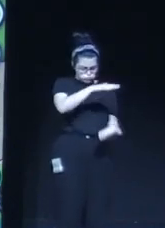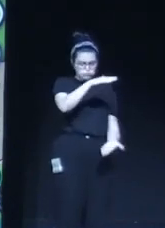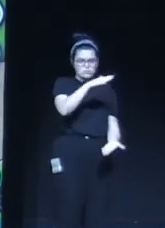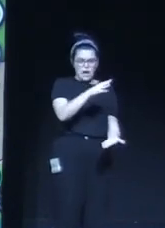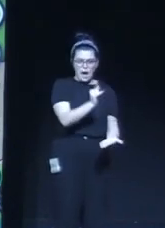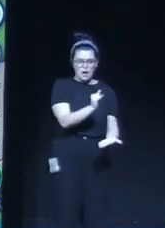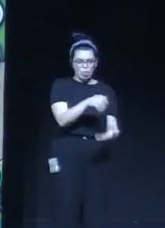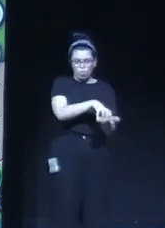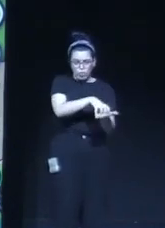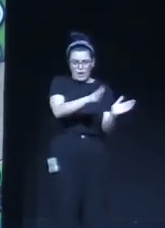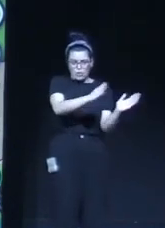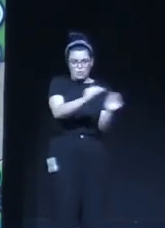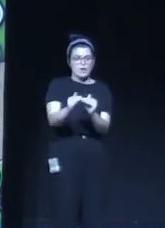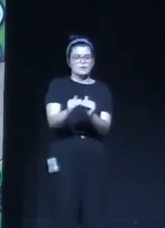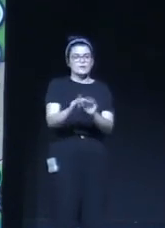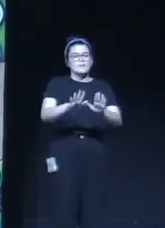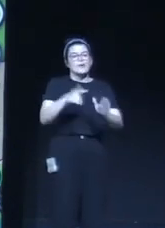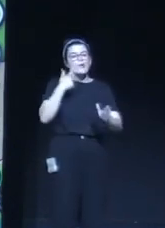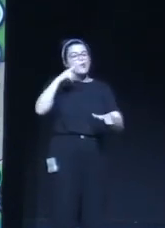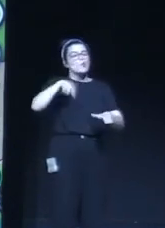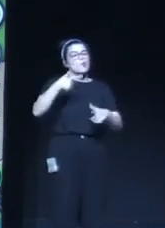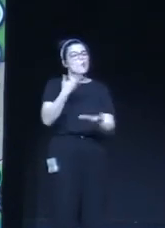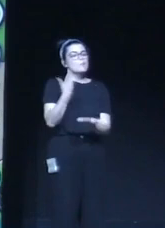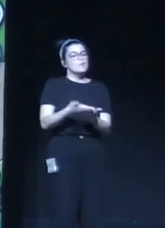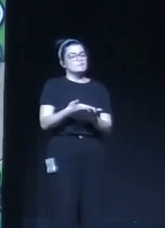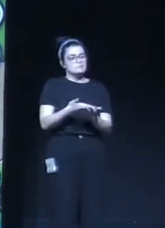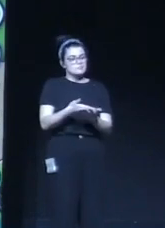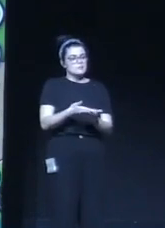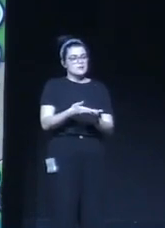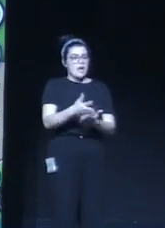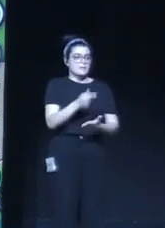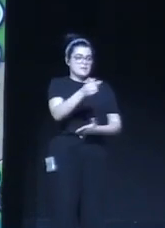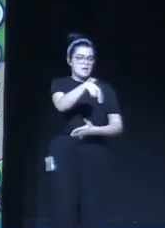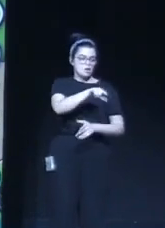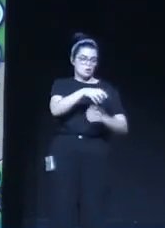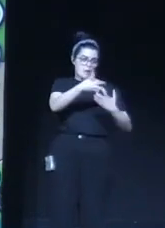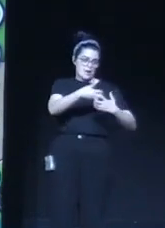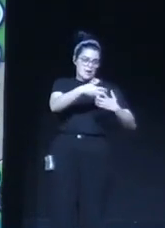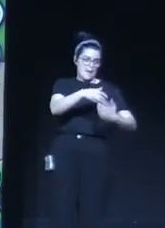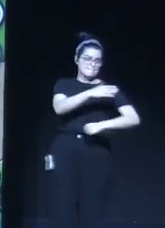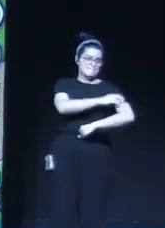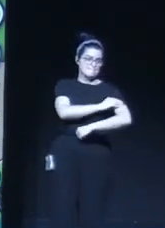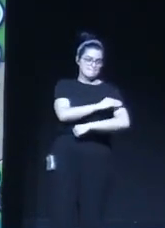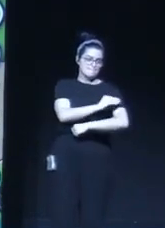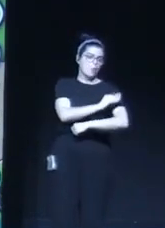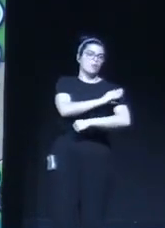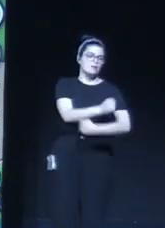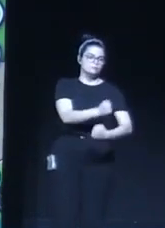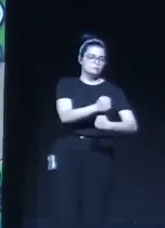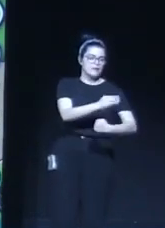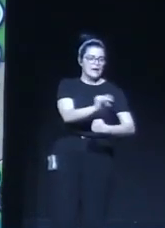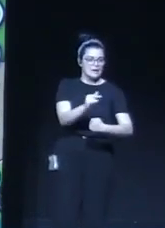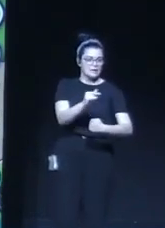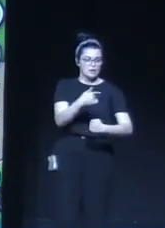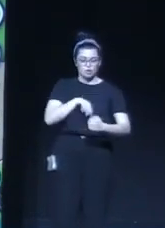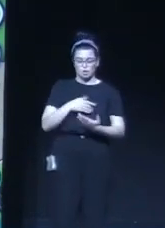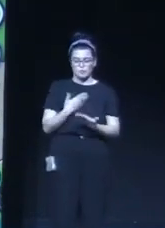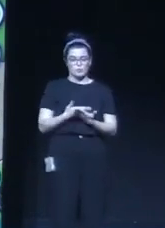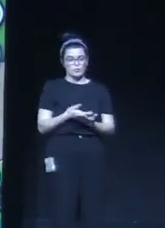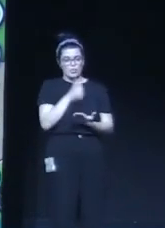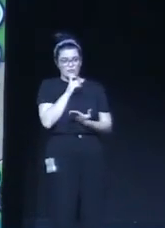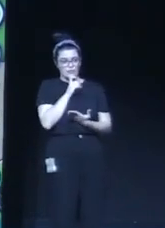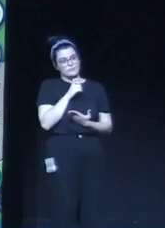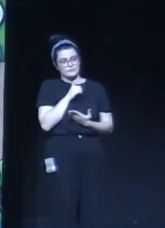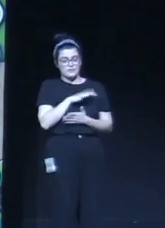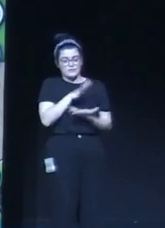duda. Pero el poder que ellos tienen y la dificultad de demostrar, pues nos lleva a estas situaciones. O sea, aunque solo